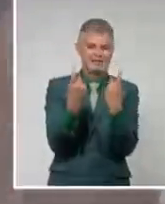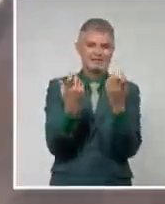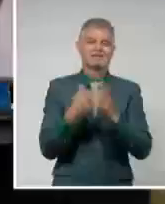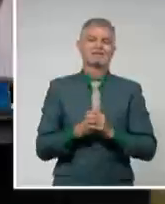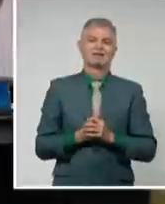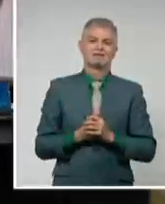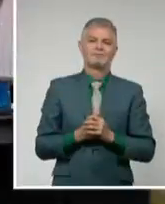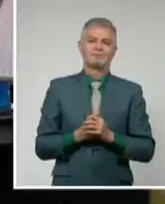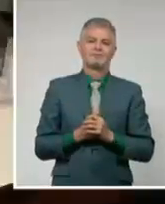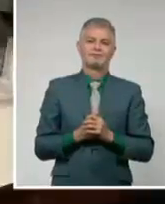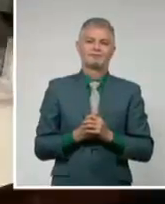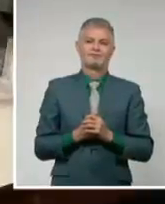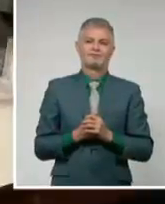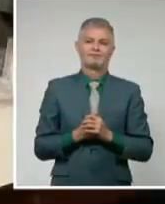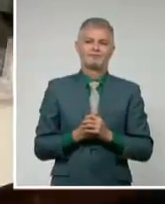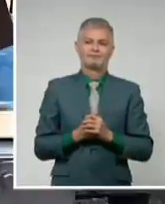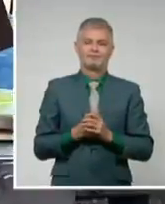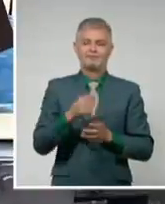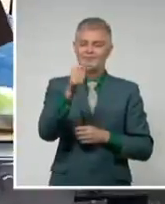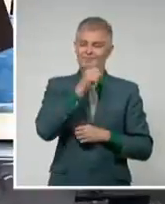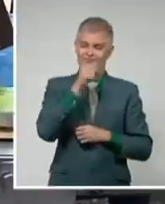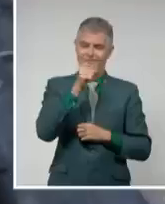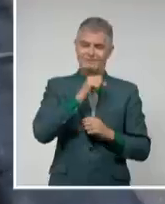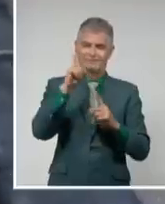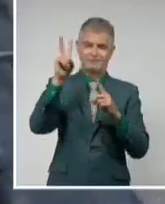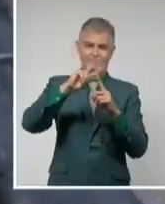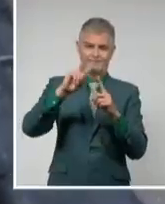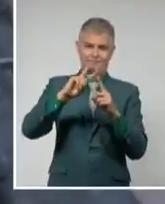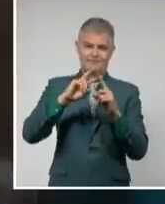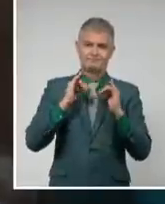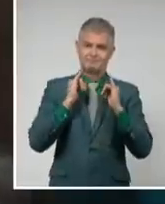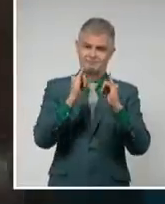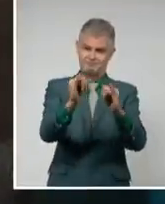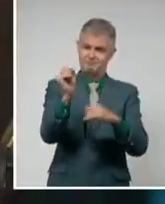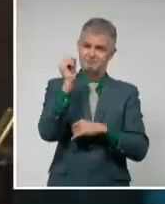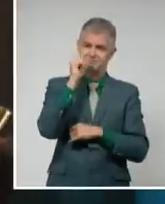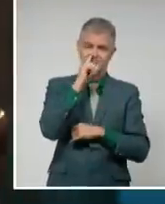Rosana Thompson, Casa Mayor, Sistema Informativo de la Televisión Cubana.